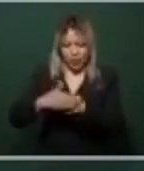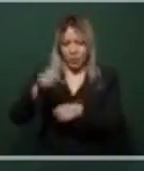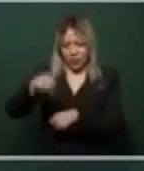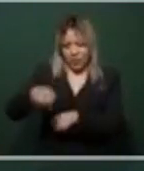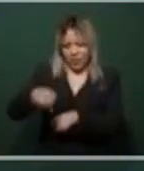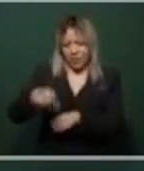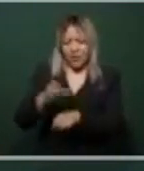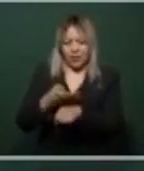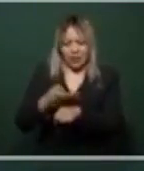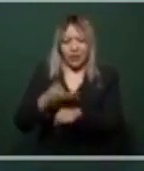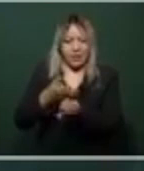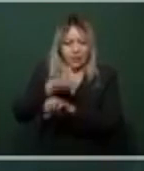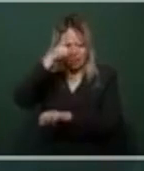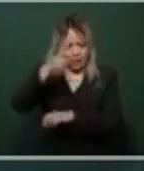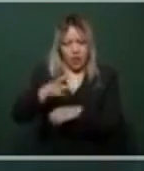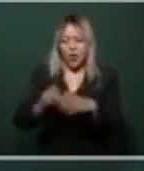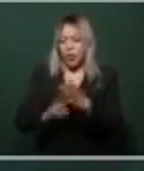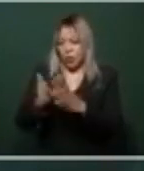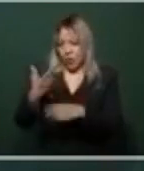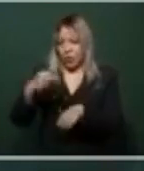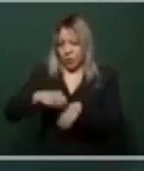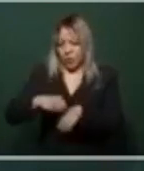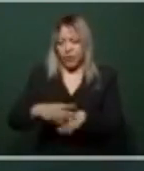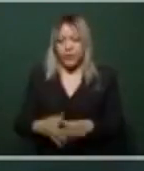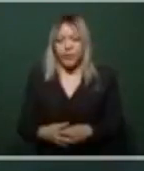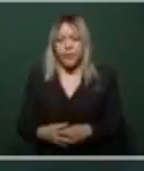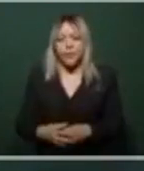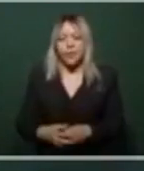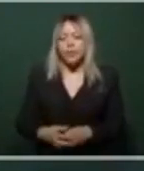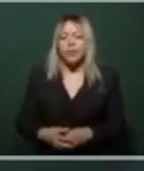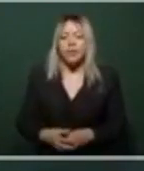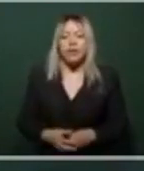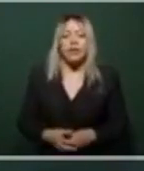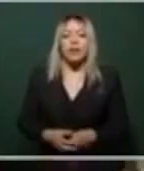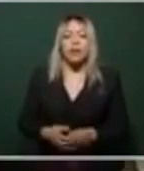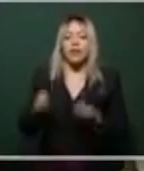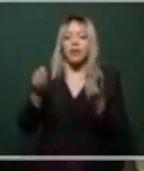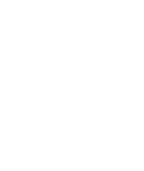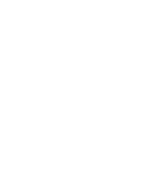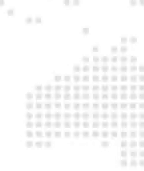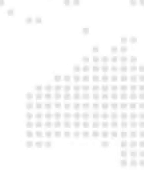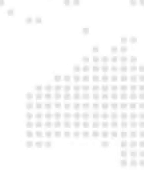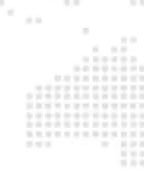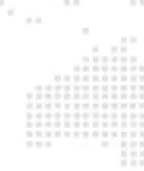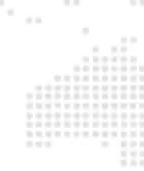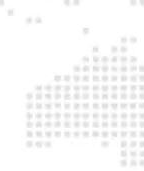Hidalgo entra en las nuevas coordinaciones. Okay. Eso es. Bueno. Muchas gracias.